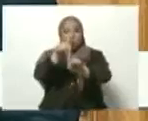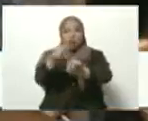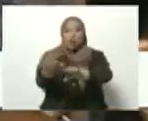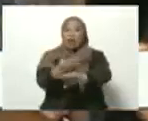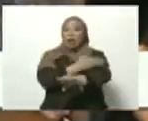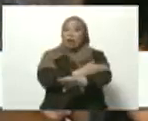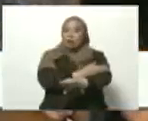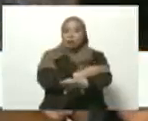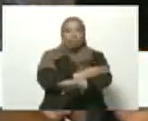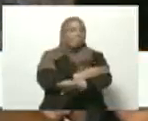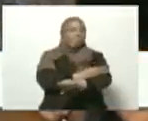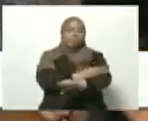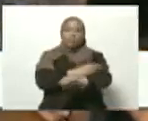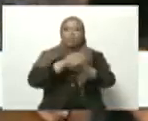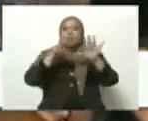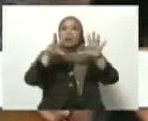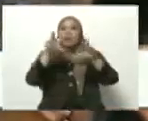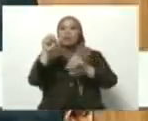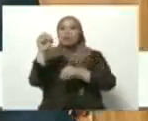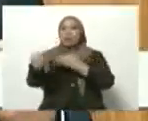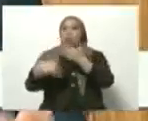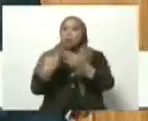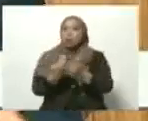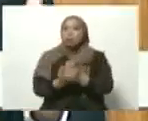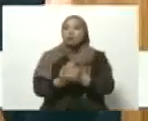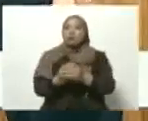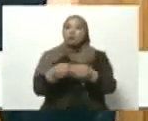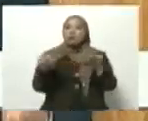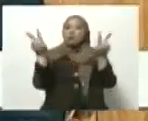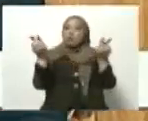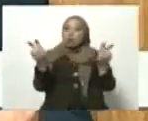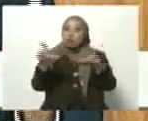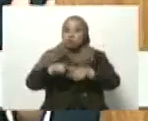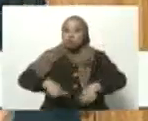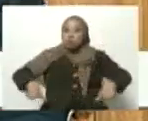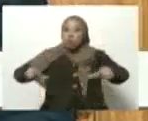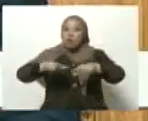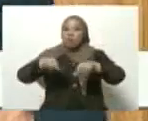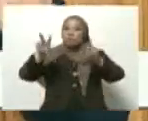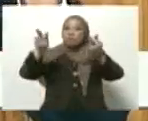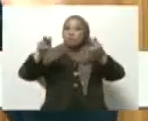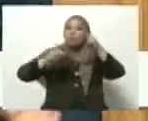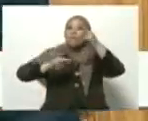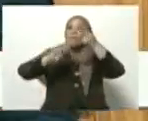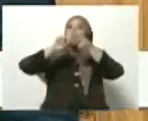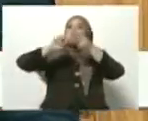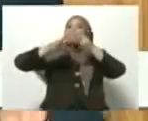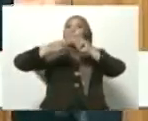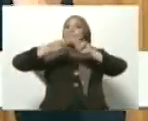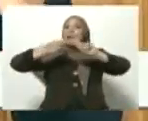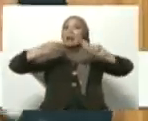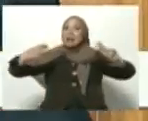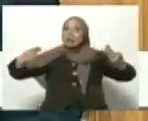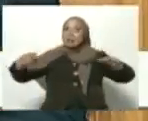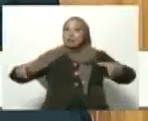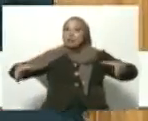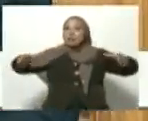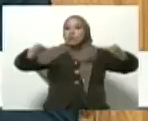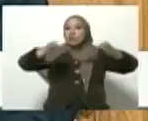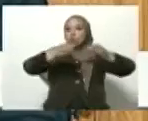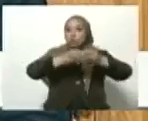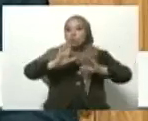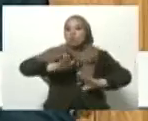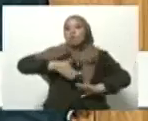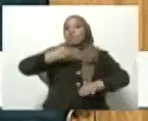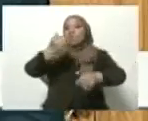no lo está haciendo. Y debemos reconstruir un espacio de paz y de consenso fuera de ese bloque donde nosotros